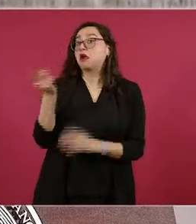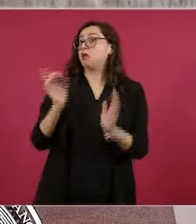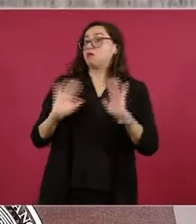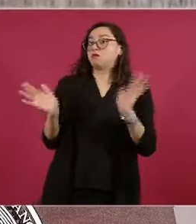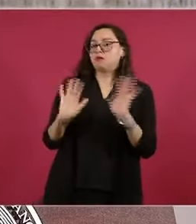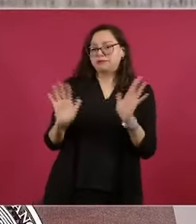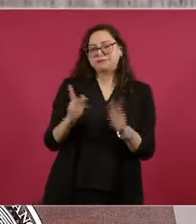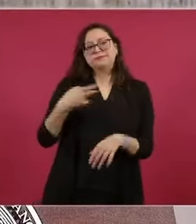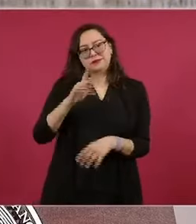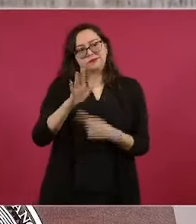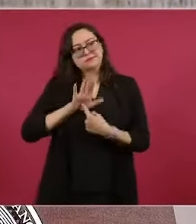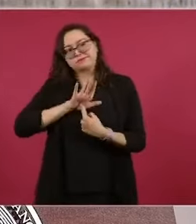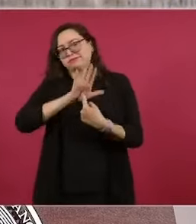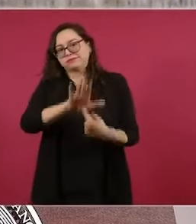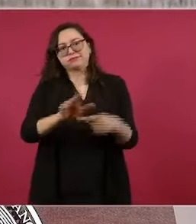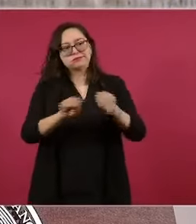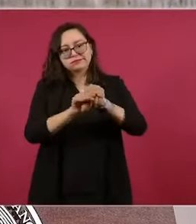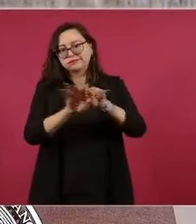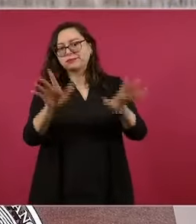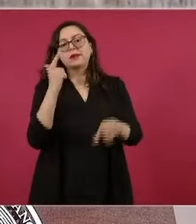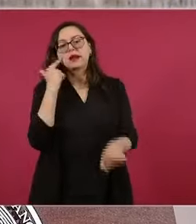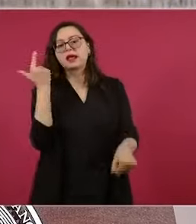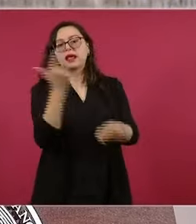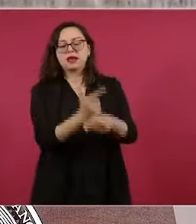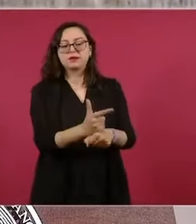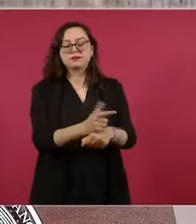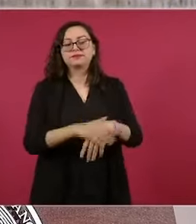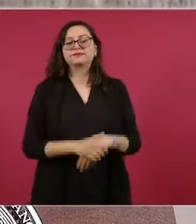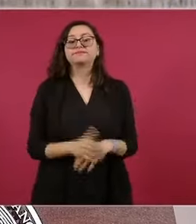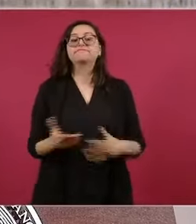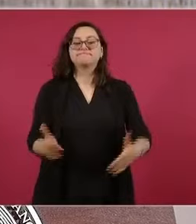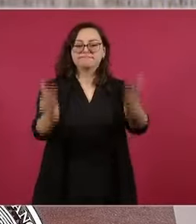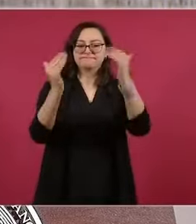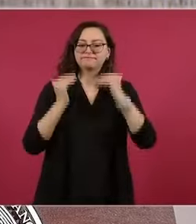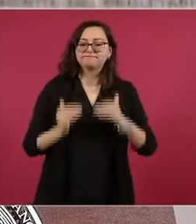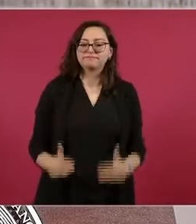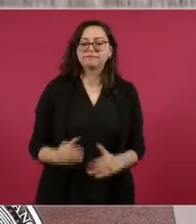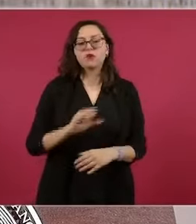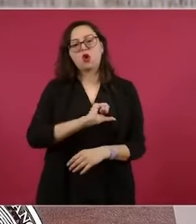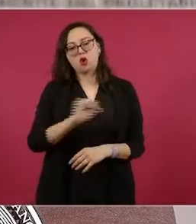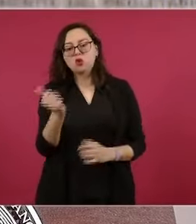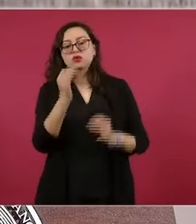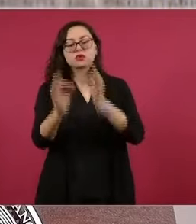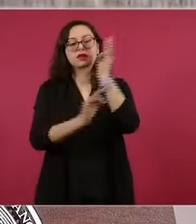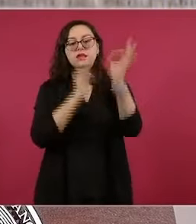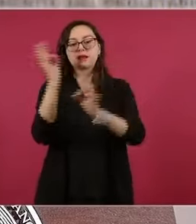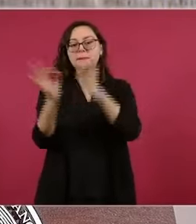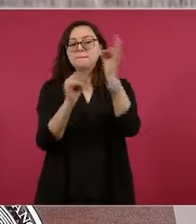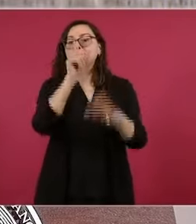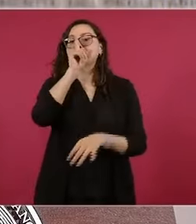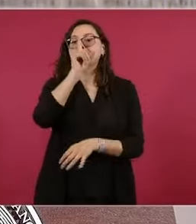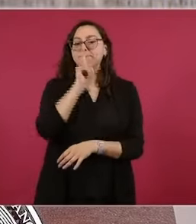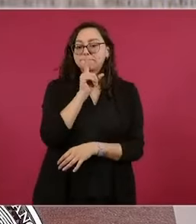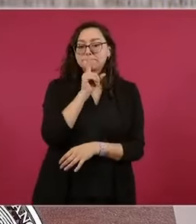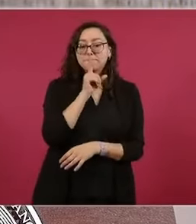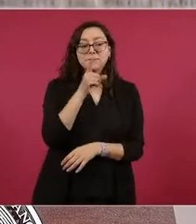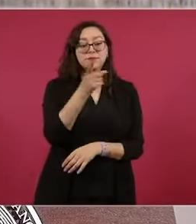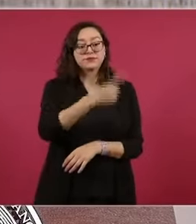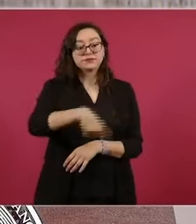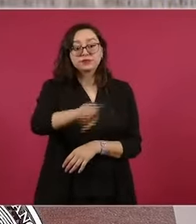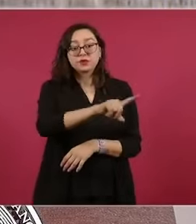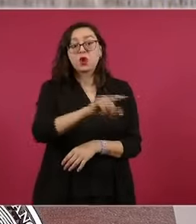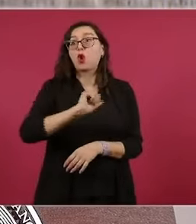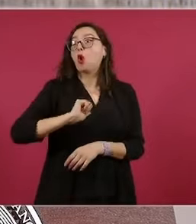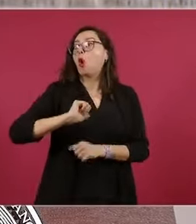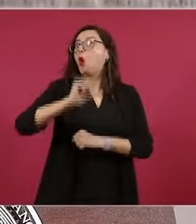Esta es una joya, porque vamos a ver cómo medios presentan una noticia de otro